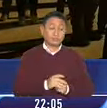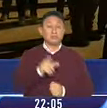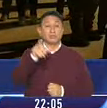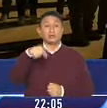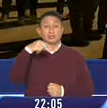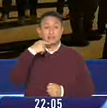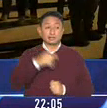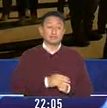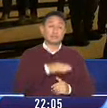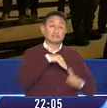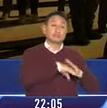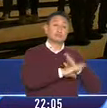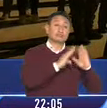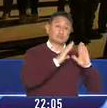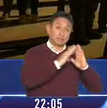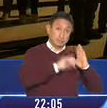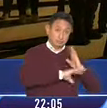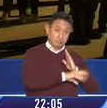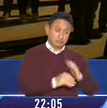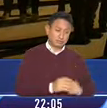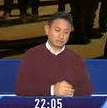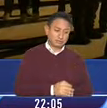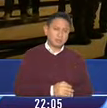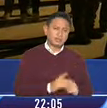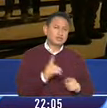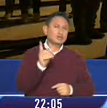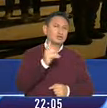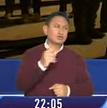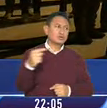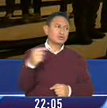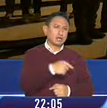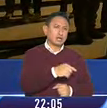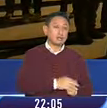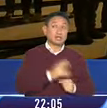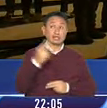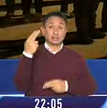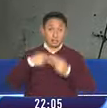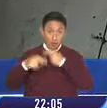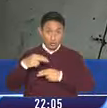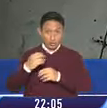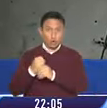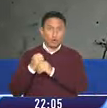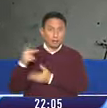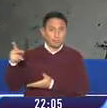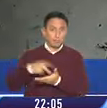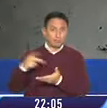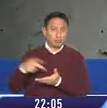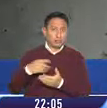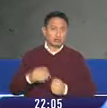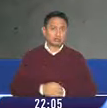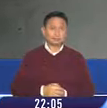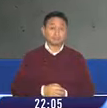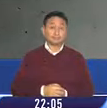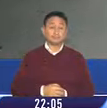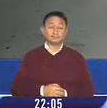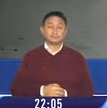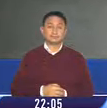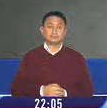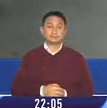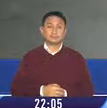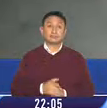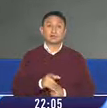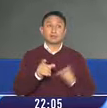intentaron ingresar a una casa, aunque corrió la voz que estaban dedicados a la extorsión de comerciantes y dueños de negocios del sector, y